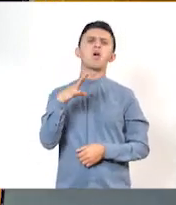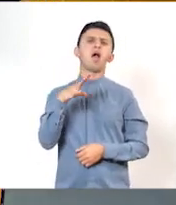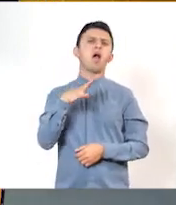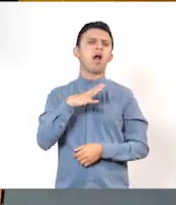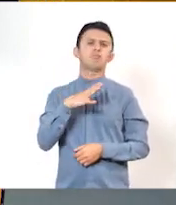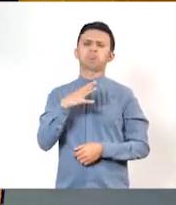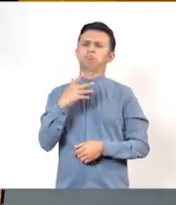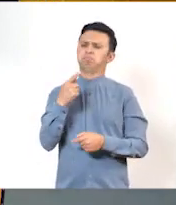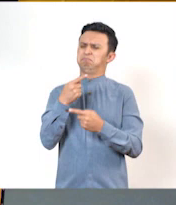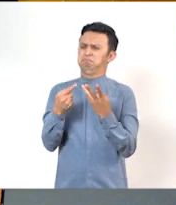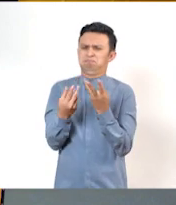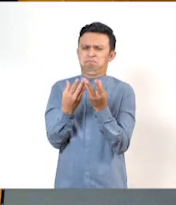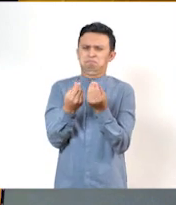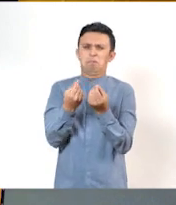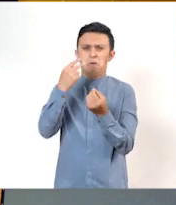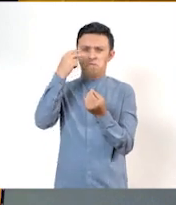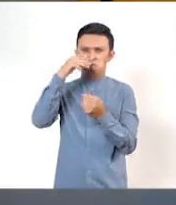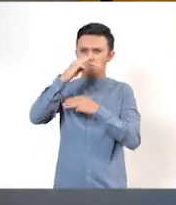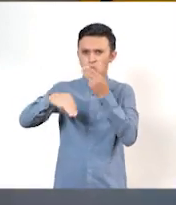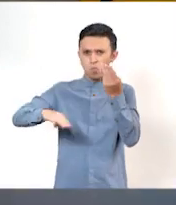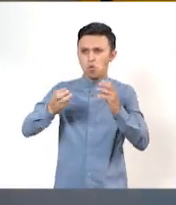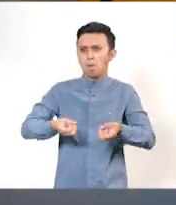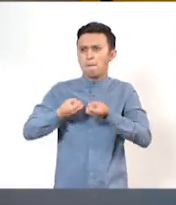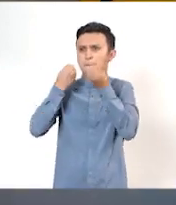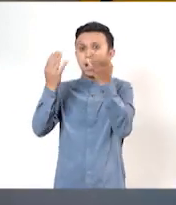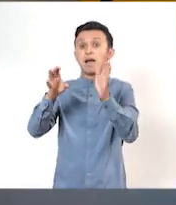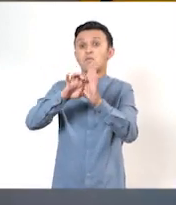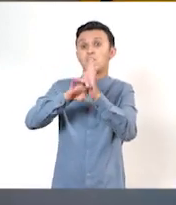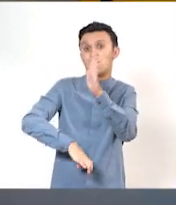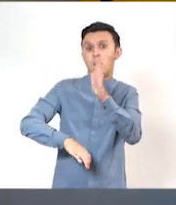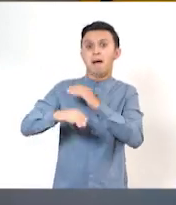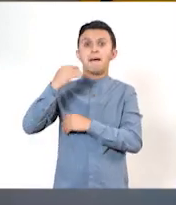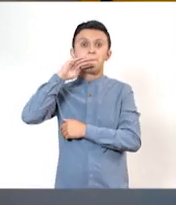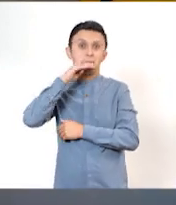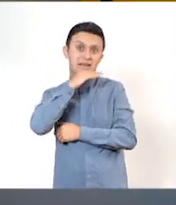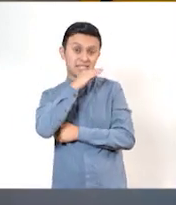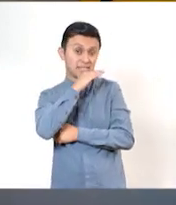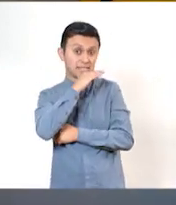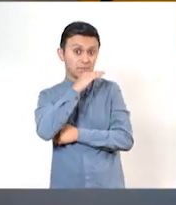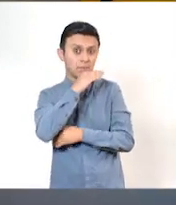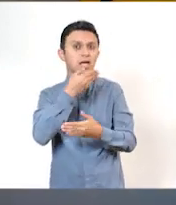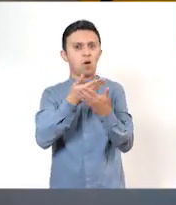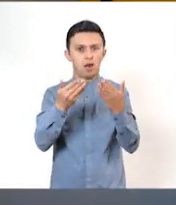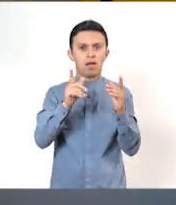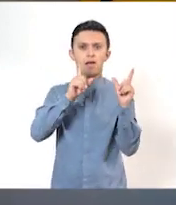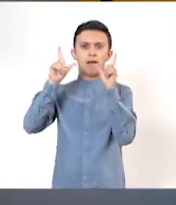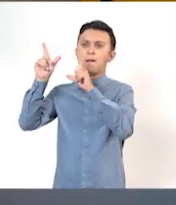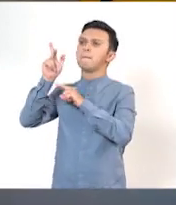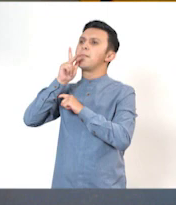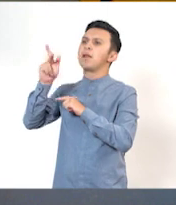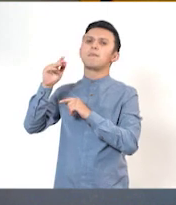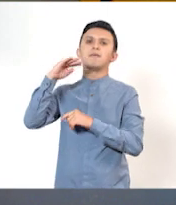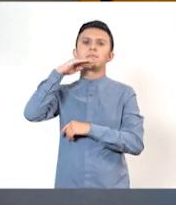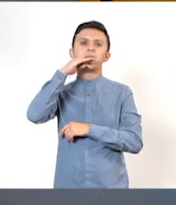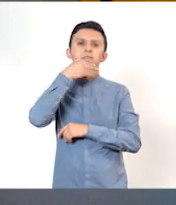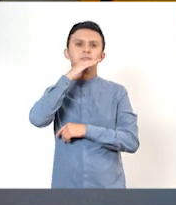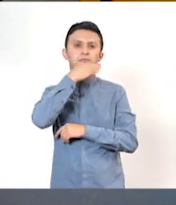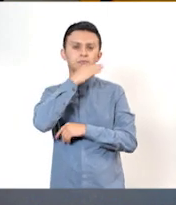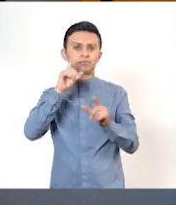aportado muchísimo al mundo, entre eso el maíz. Así que vamos a colgar la palabra